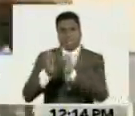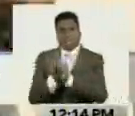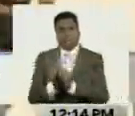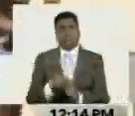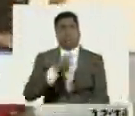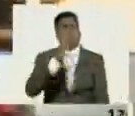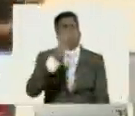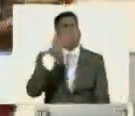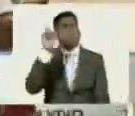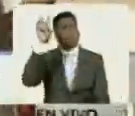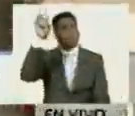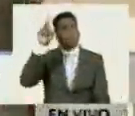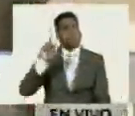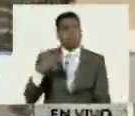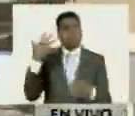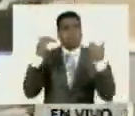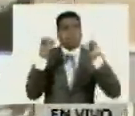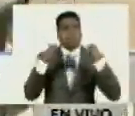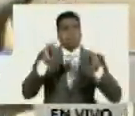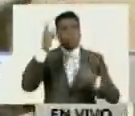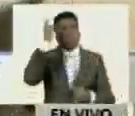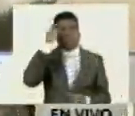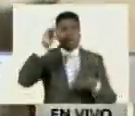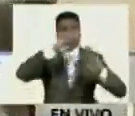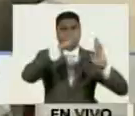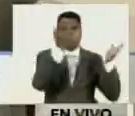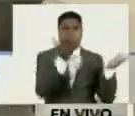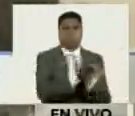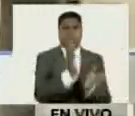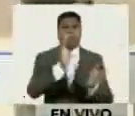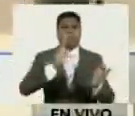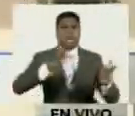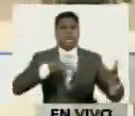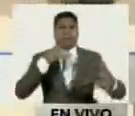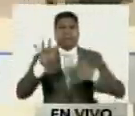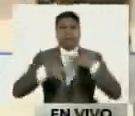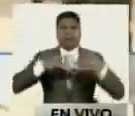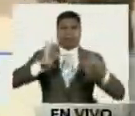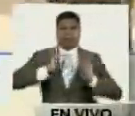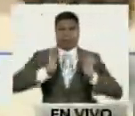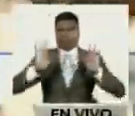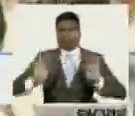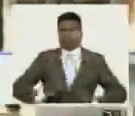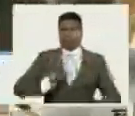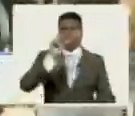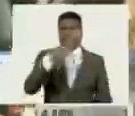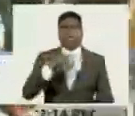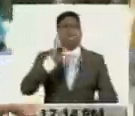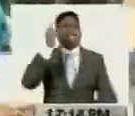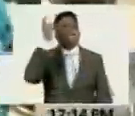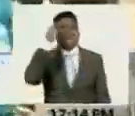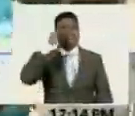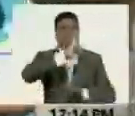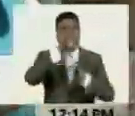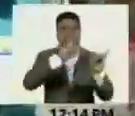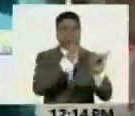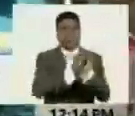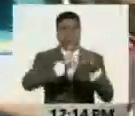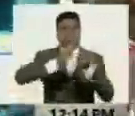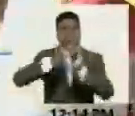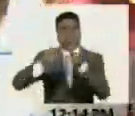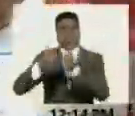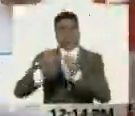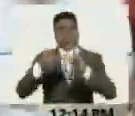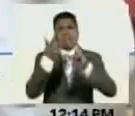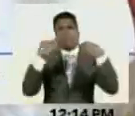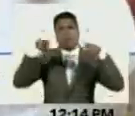días celebrábamos el Día Mundial de la Actividad Física y además el Día Internacional del Deporte por